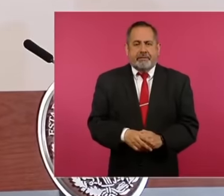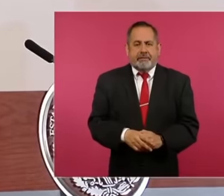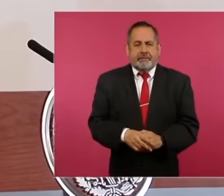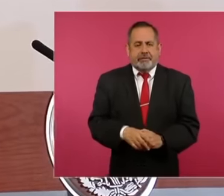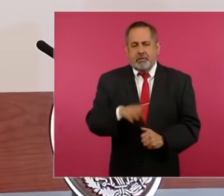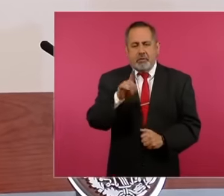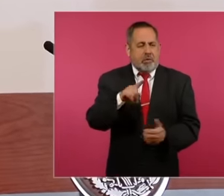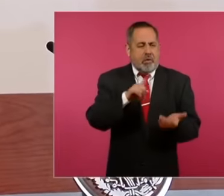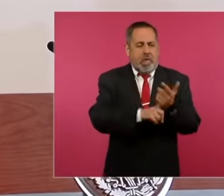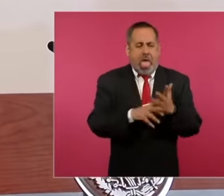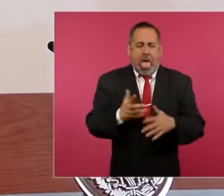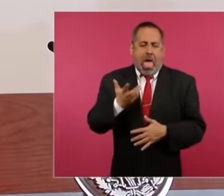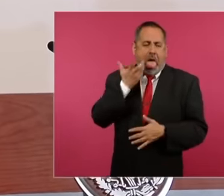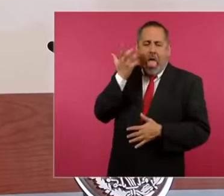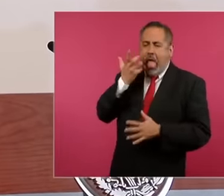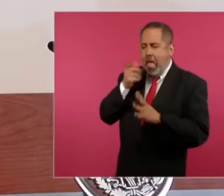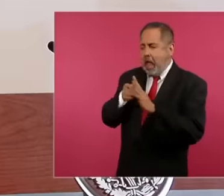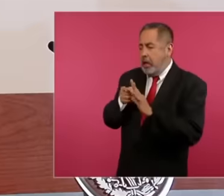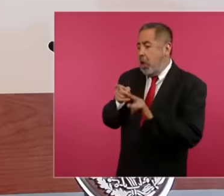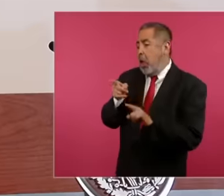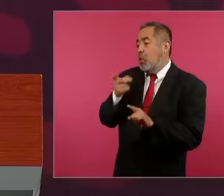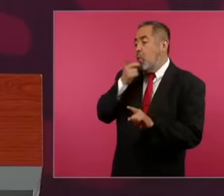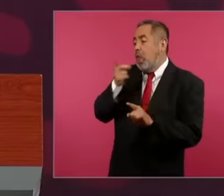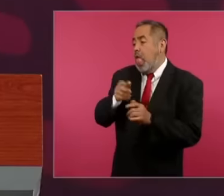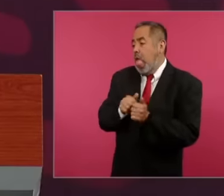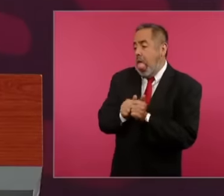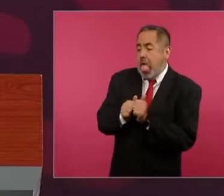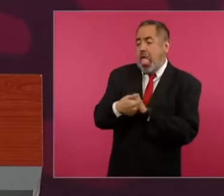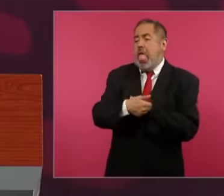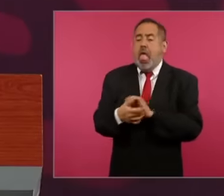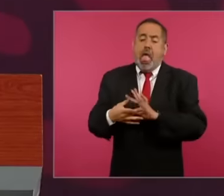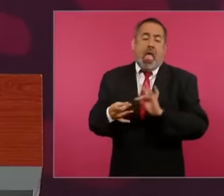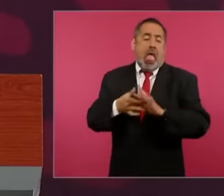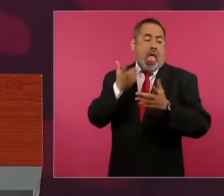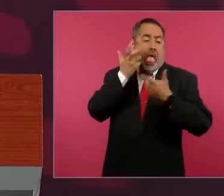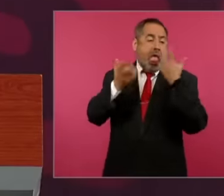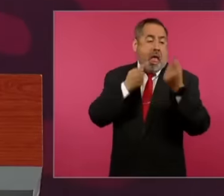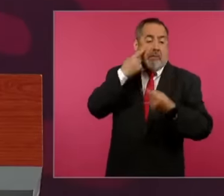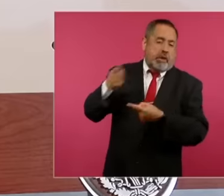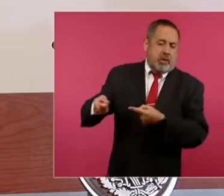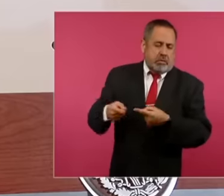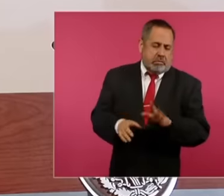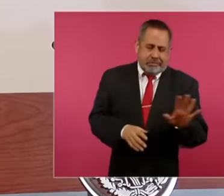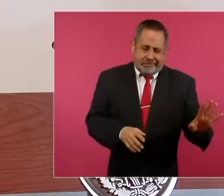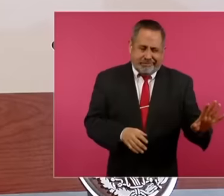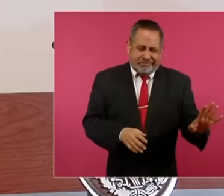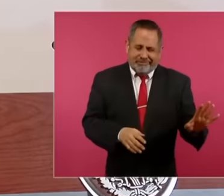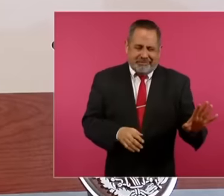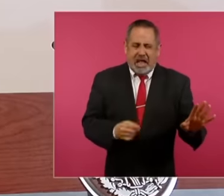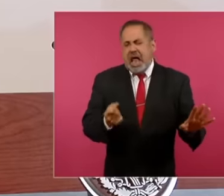muy tendenciosos los medios de México, con honrosas excepciones.